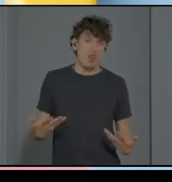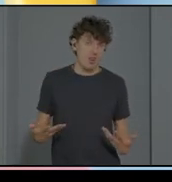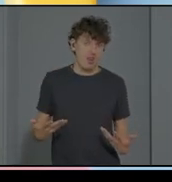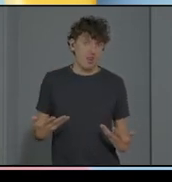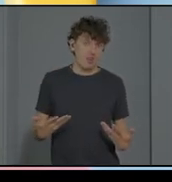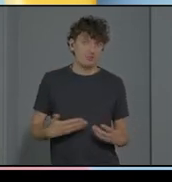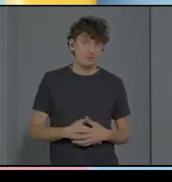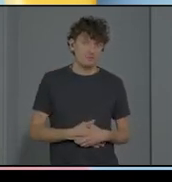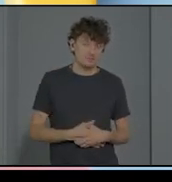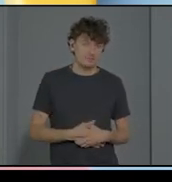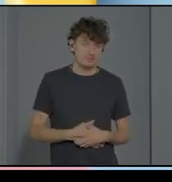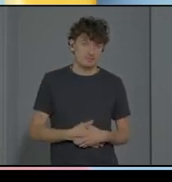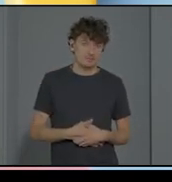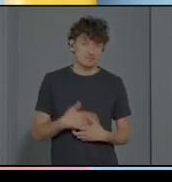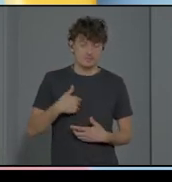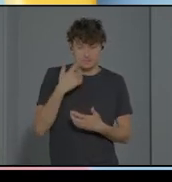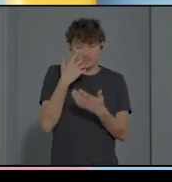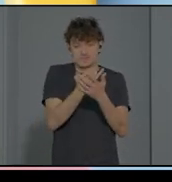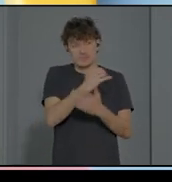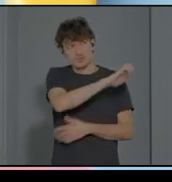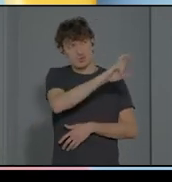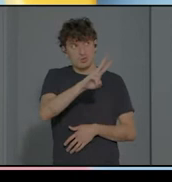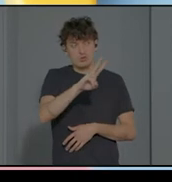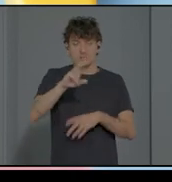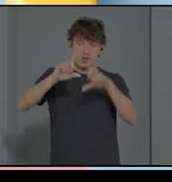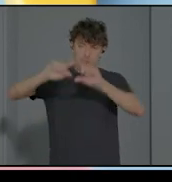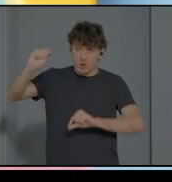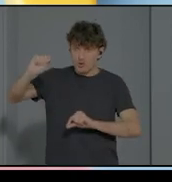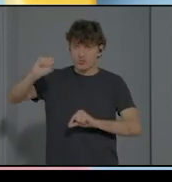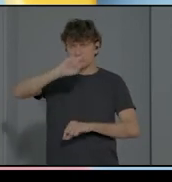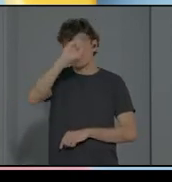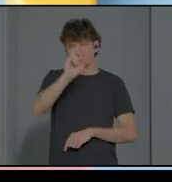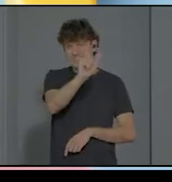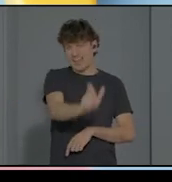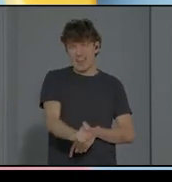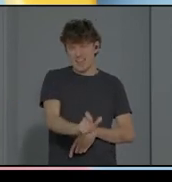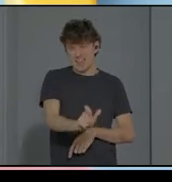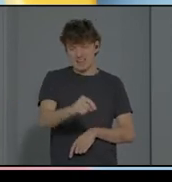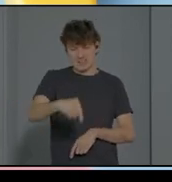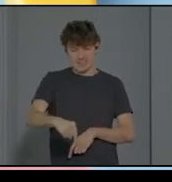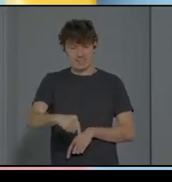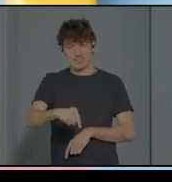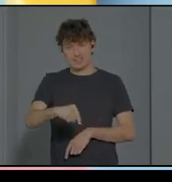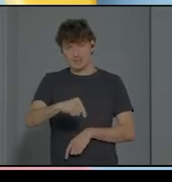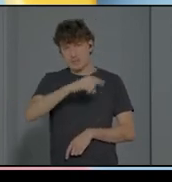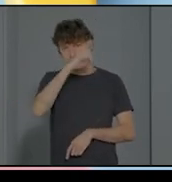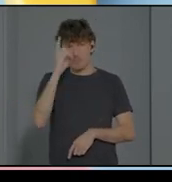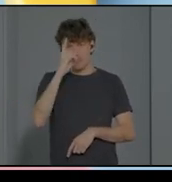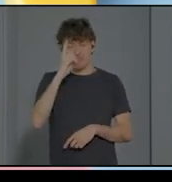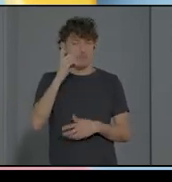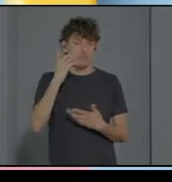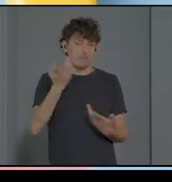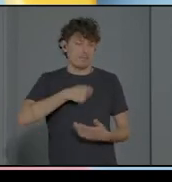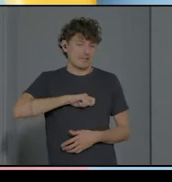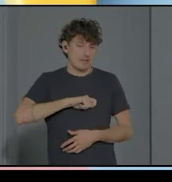Estados Unidos, Japón, en cualquier sitio, en Italia, y aquí me imagino también, es Peppa Pig, que